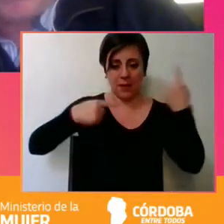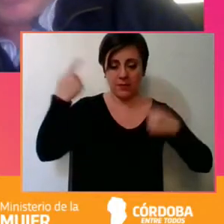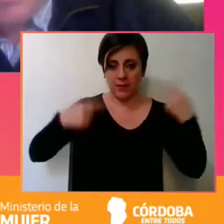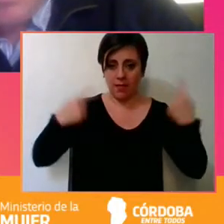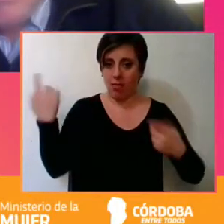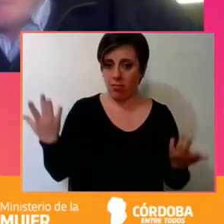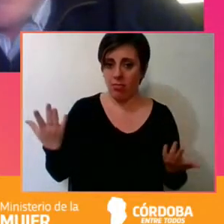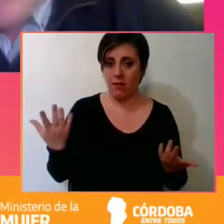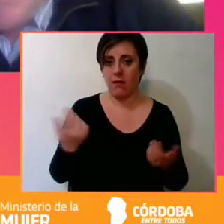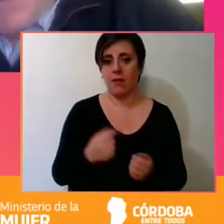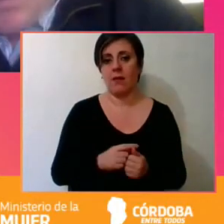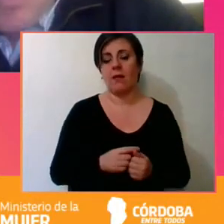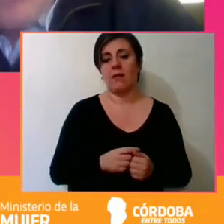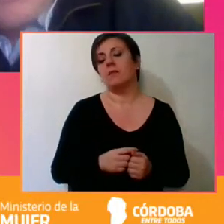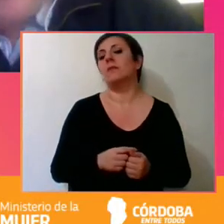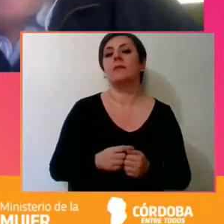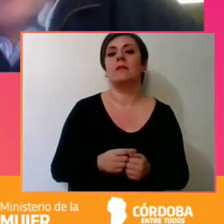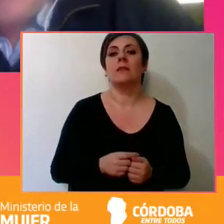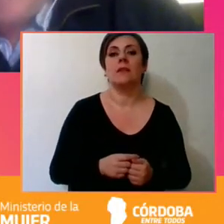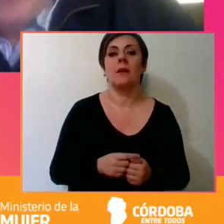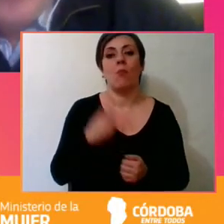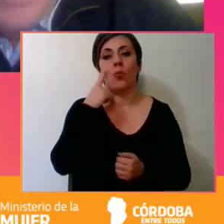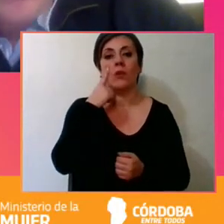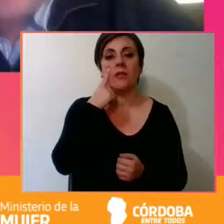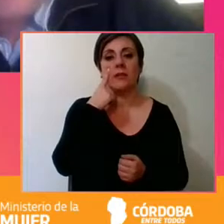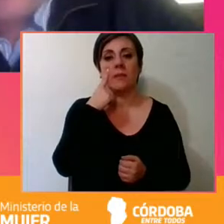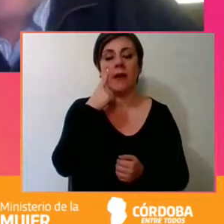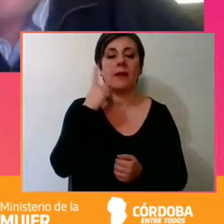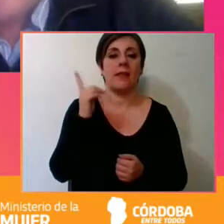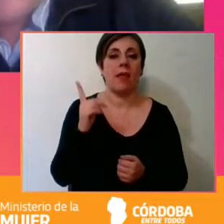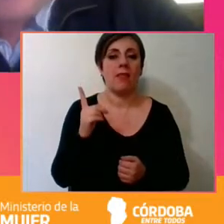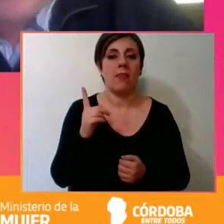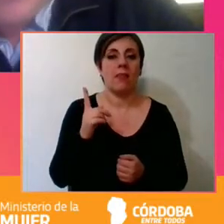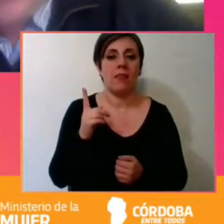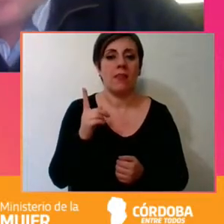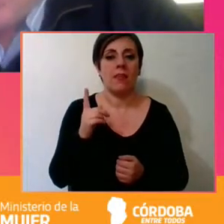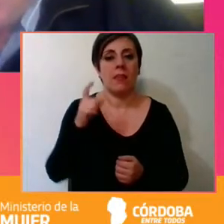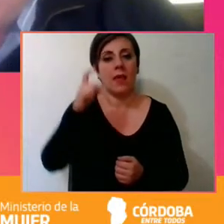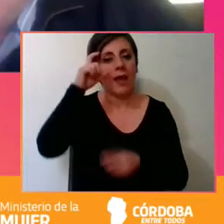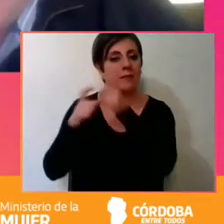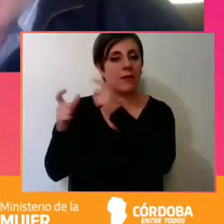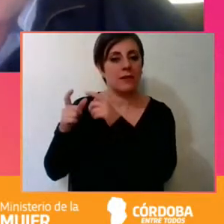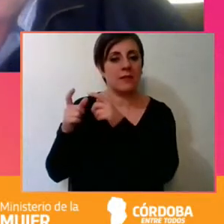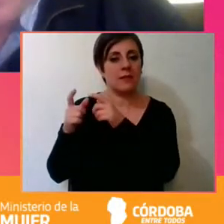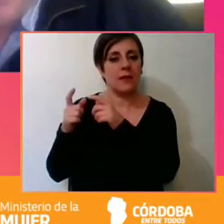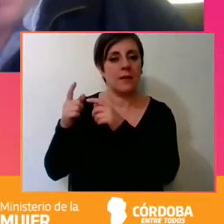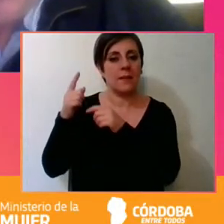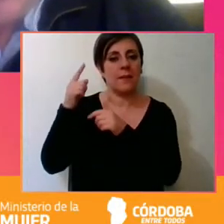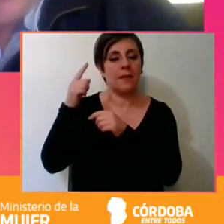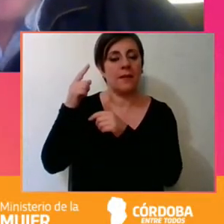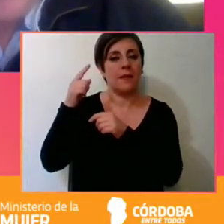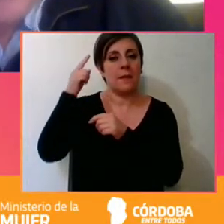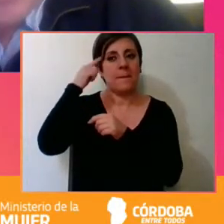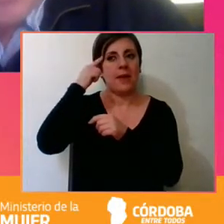digo, se destacó a la Municipalidad de Los Prados por una experiencia que se llamaba Uniendo Piezas contra la